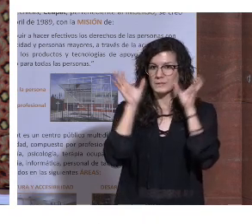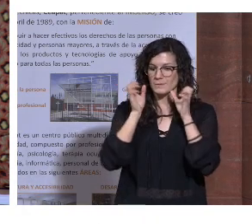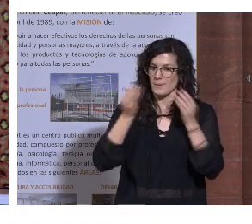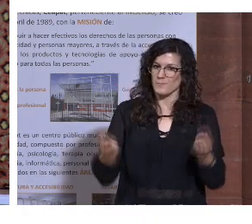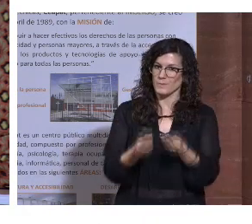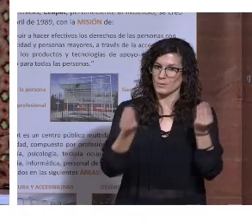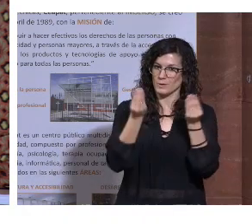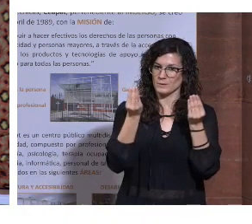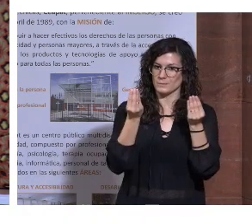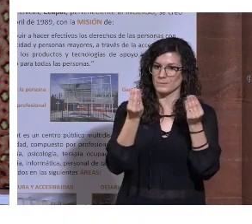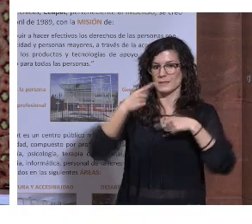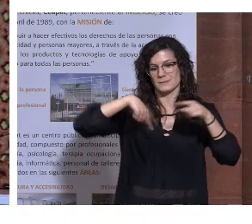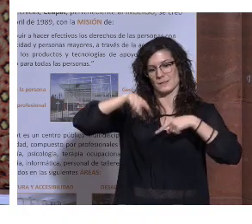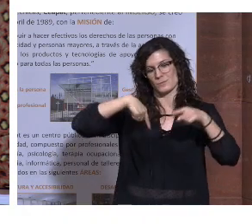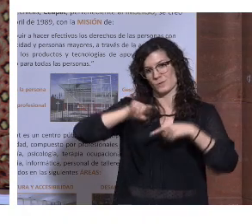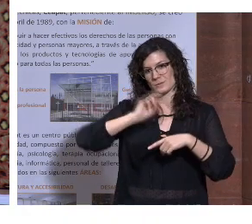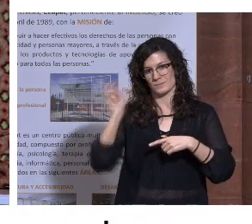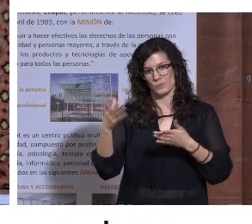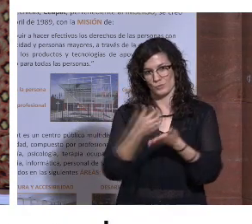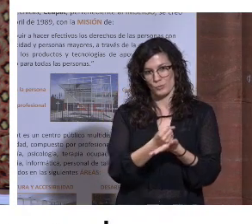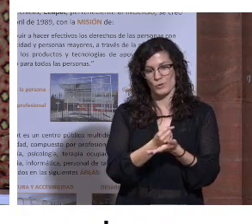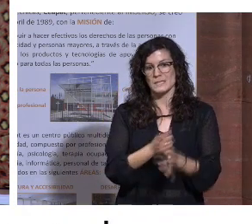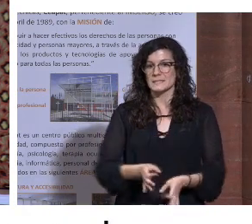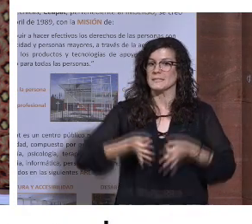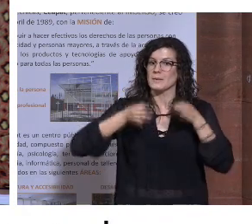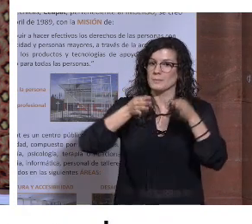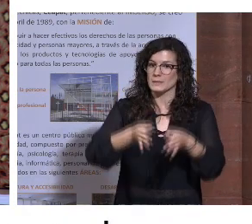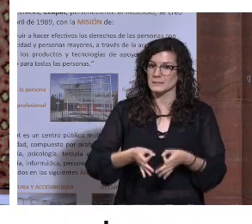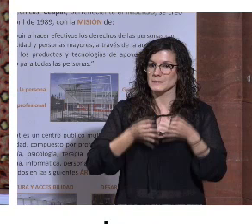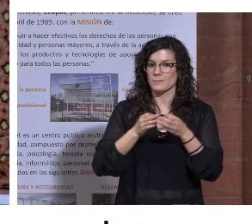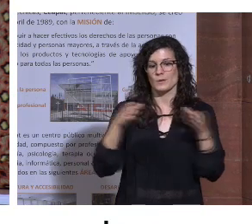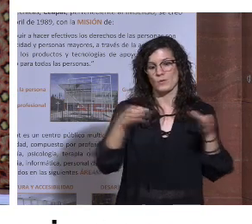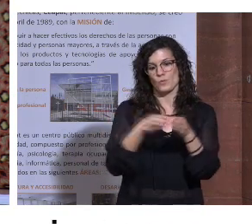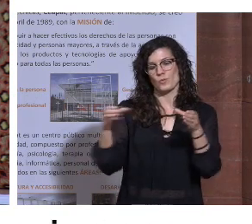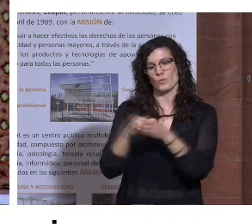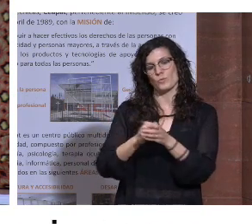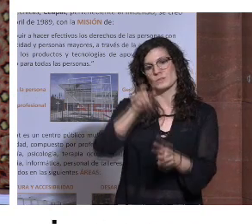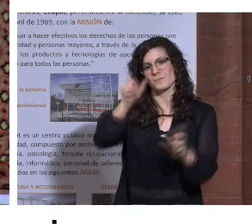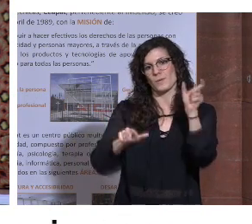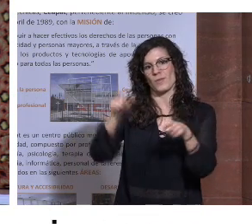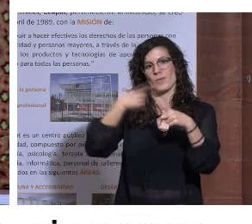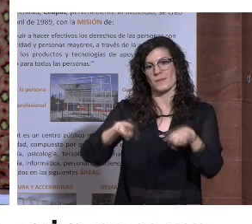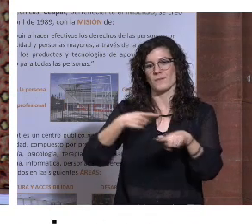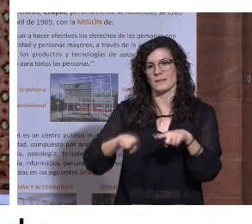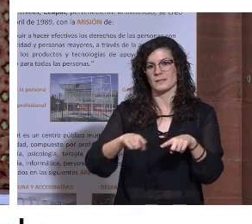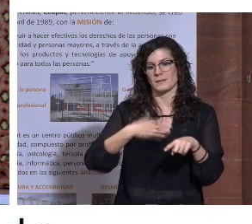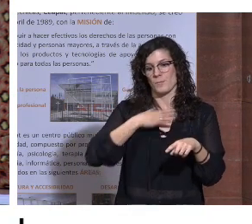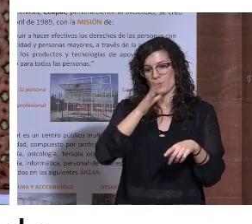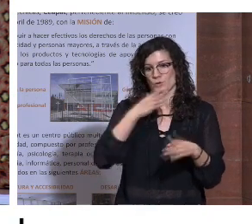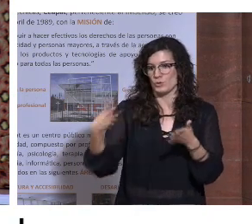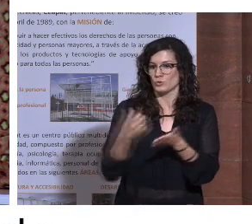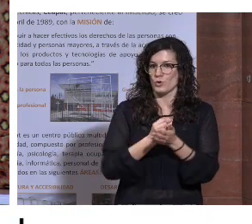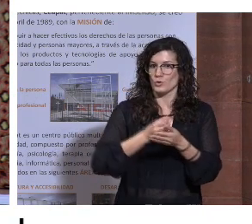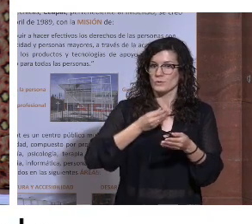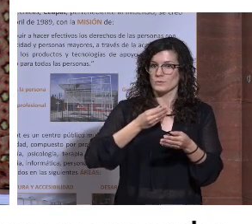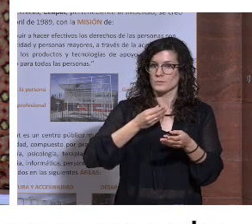de los diferentes medios de transporte y siempre contando con diferentes grupos de población, posibles usuarios del transporte público. O